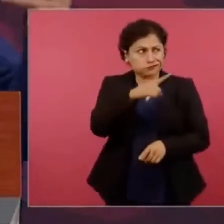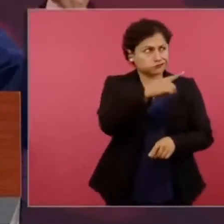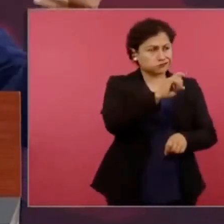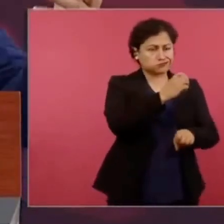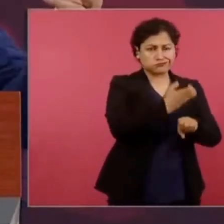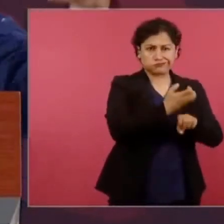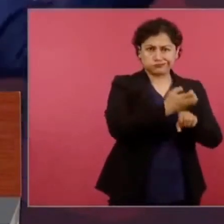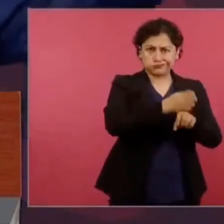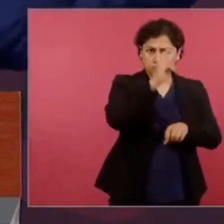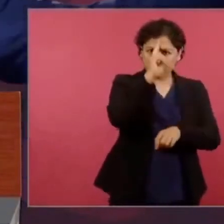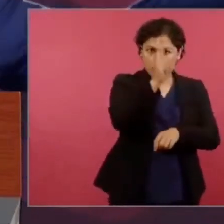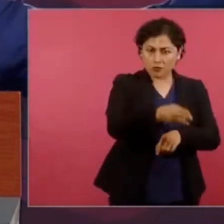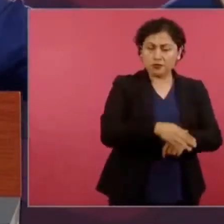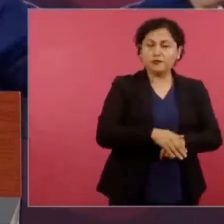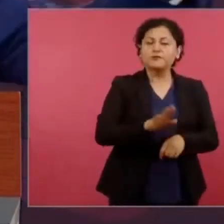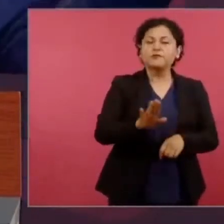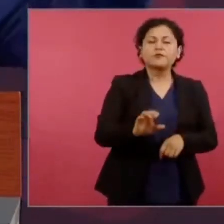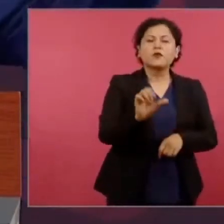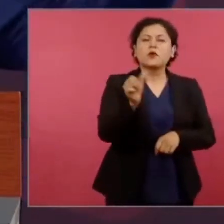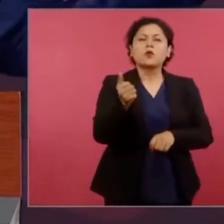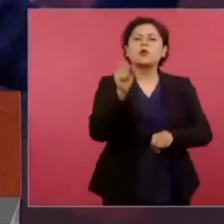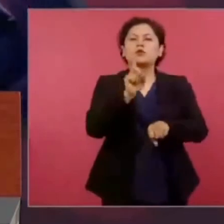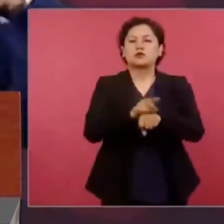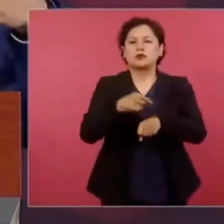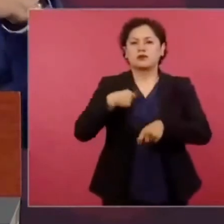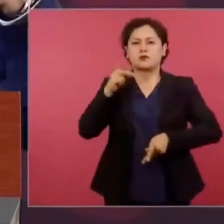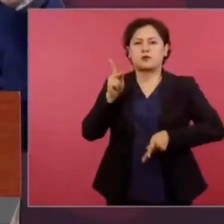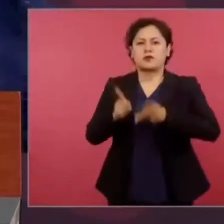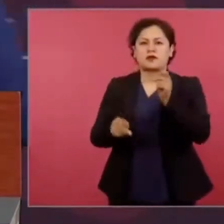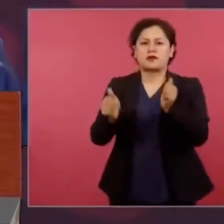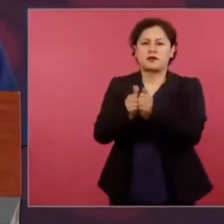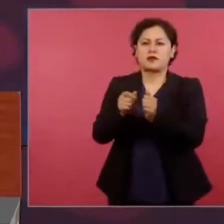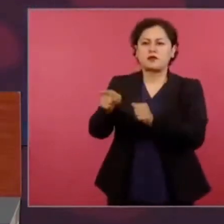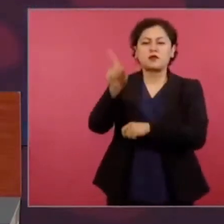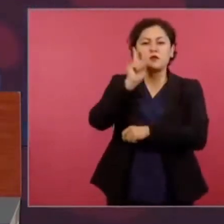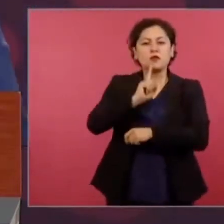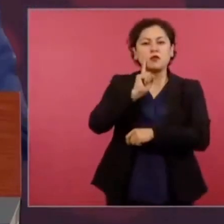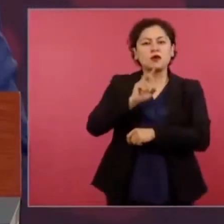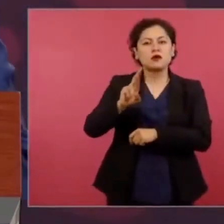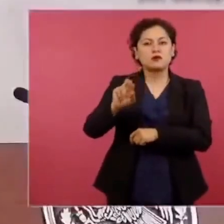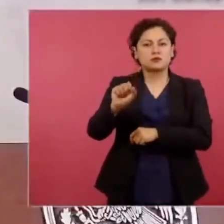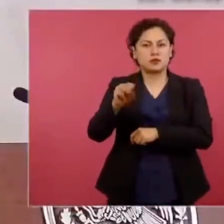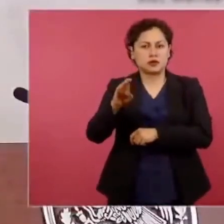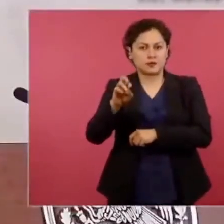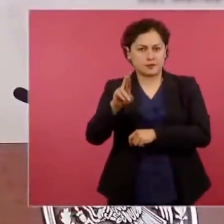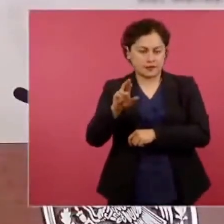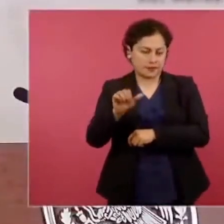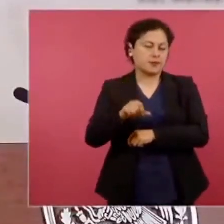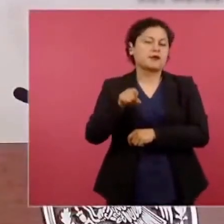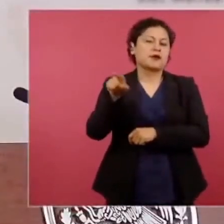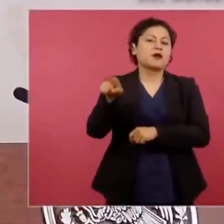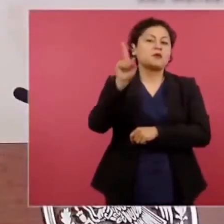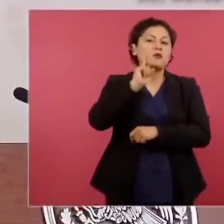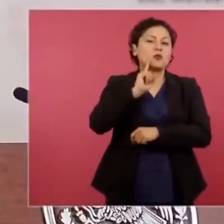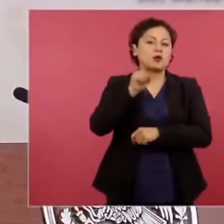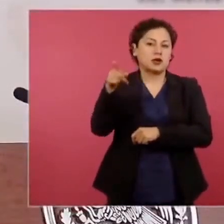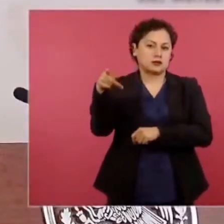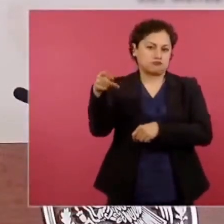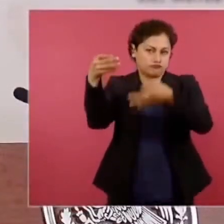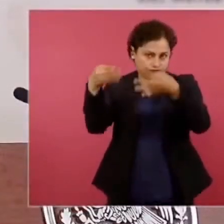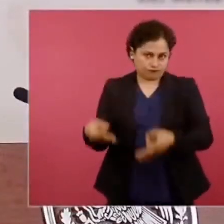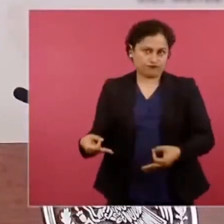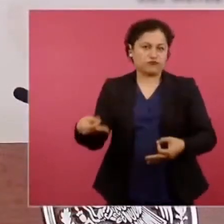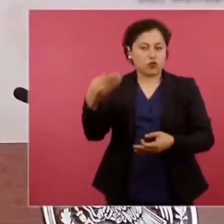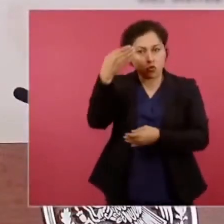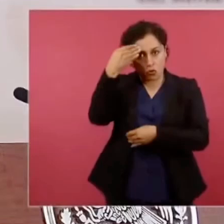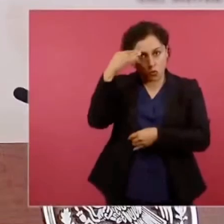que es de origen cubano, tiene toda su familia en Cuba, tiene nacionalidad mexicana, es